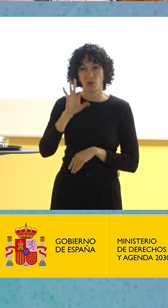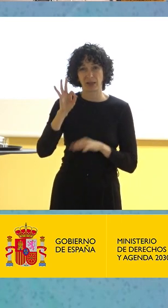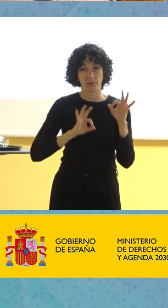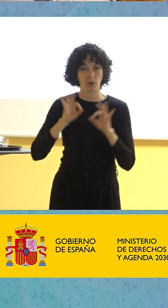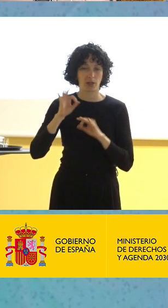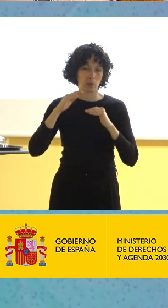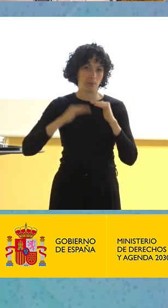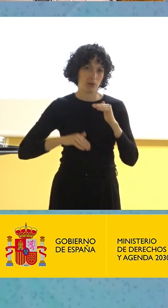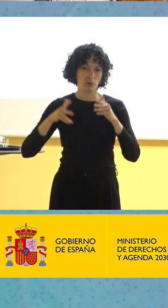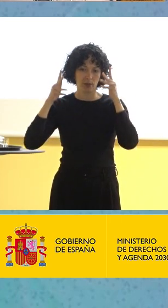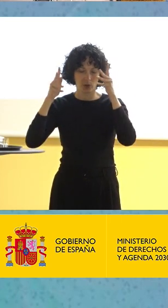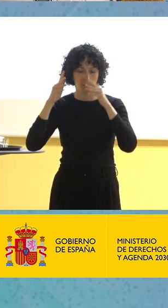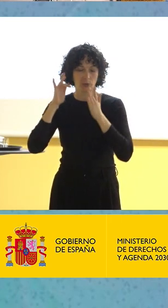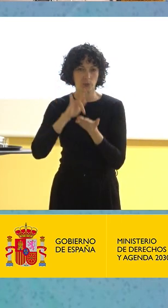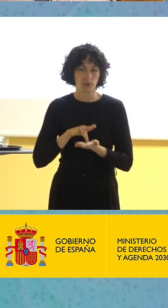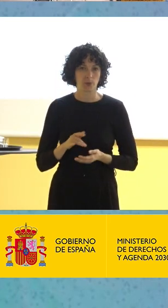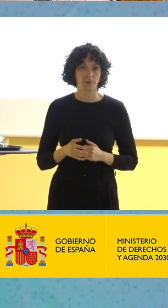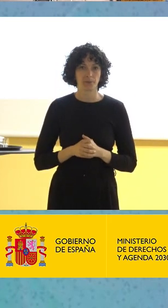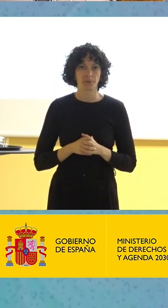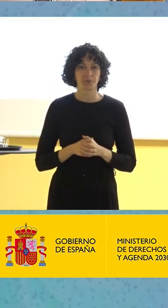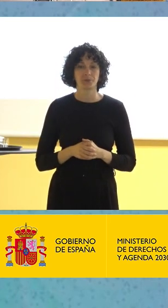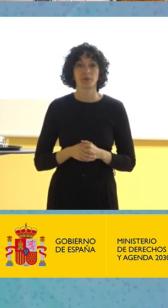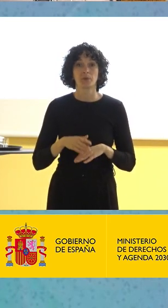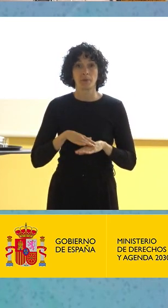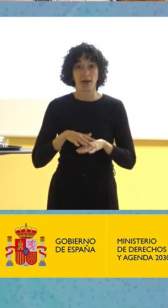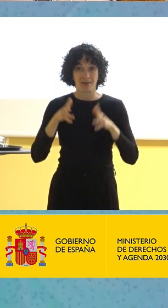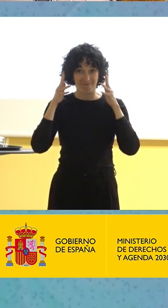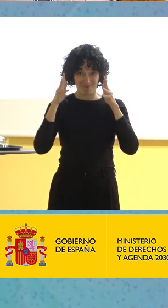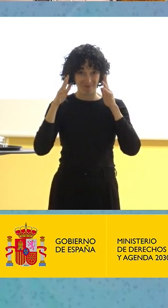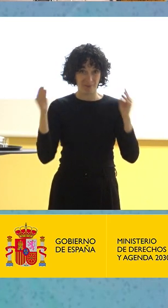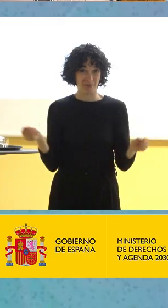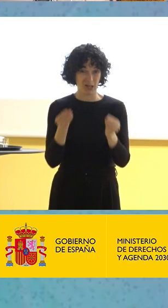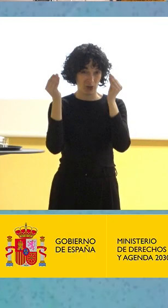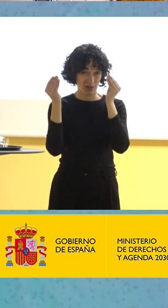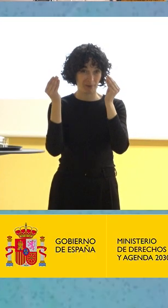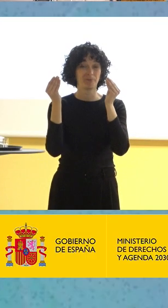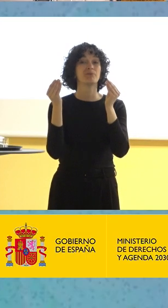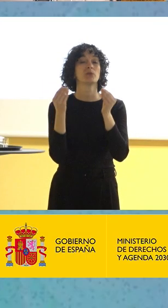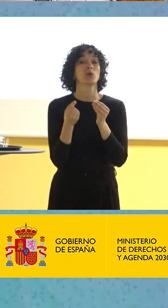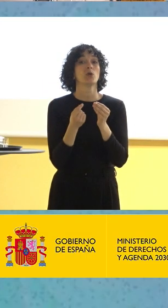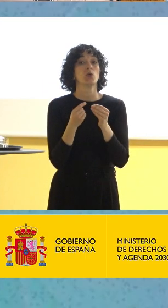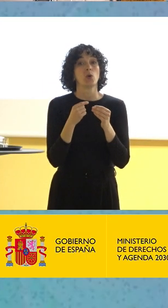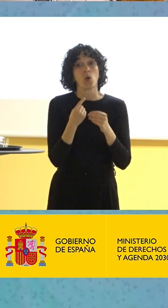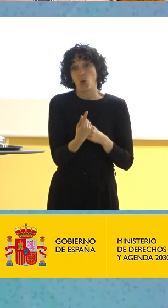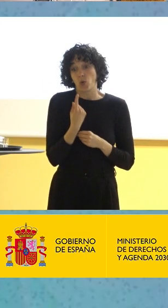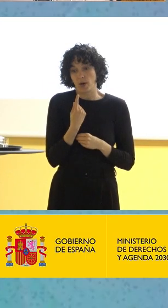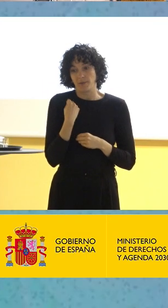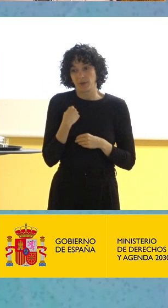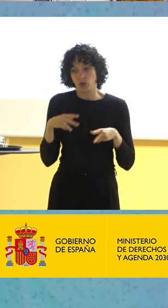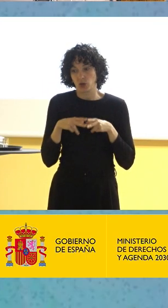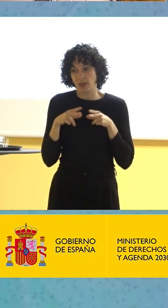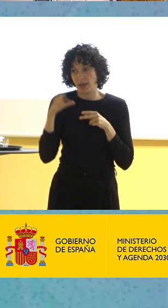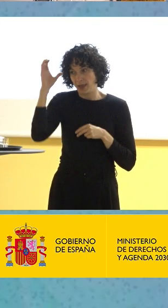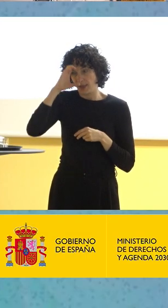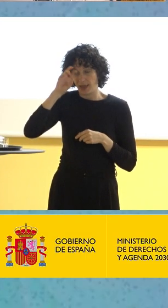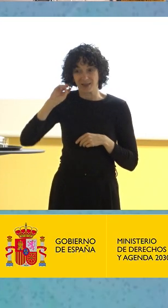50%. Entonces, en las recomendaciones de mejora, pues bueno, una de las recomendaciones de mejora que hacen las sociedades científicas